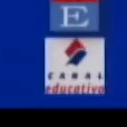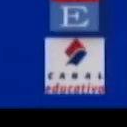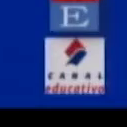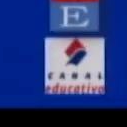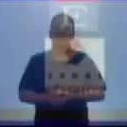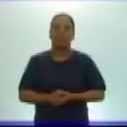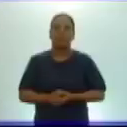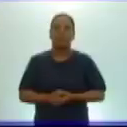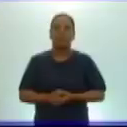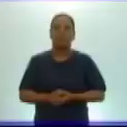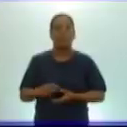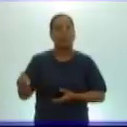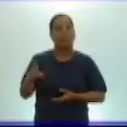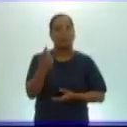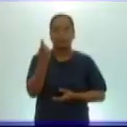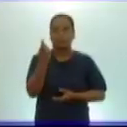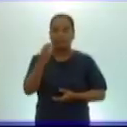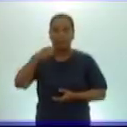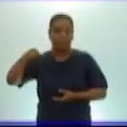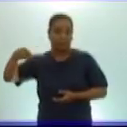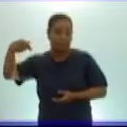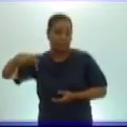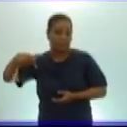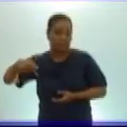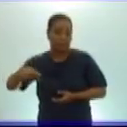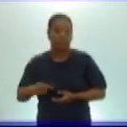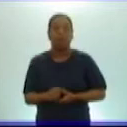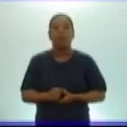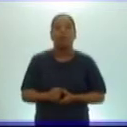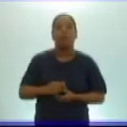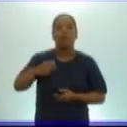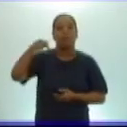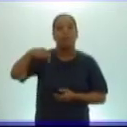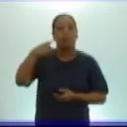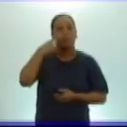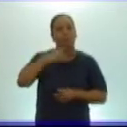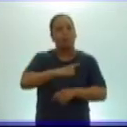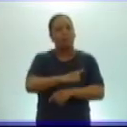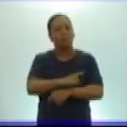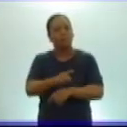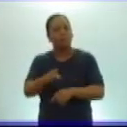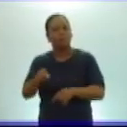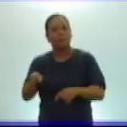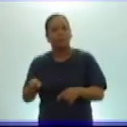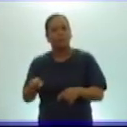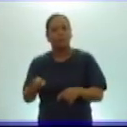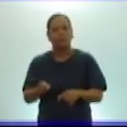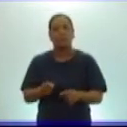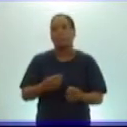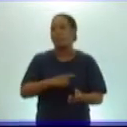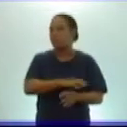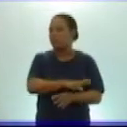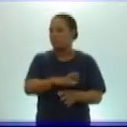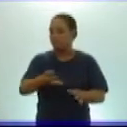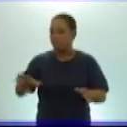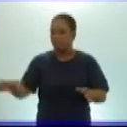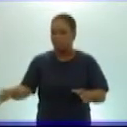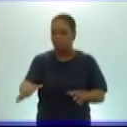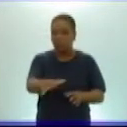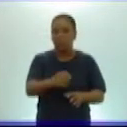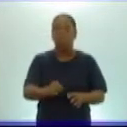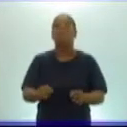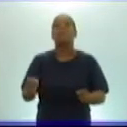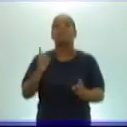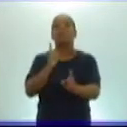No es necesario que lo copien ahora, porque a esto le vamos a dedicar tiempo en el transcurso del encuentro. Ahora, ¿qué quiero